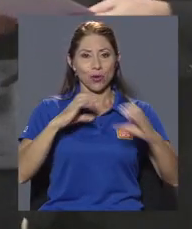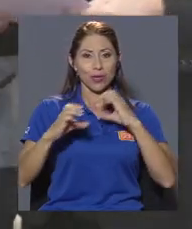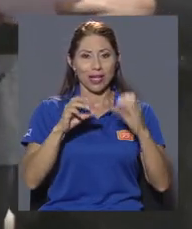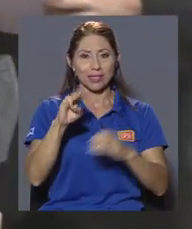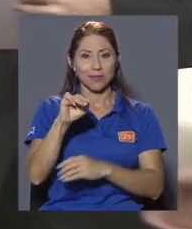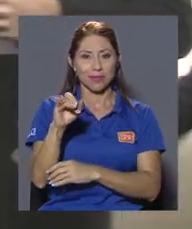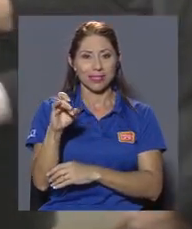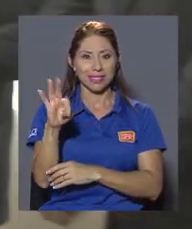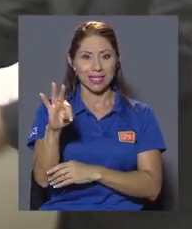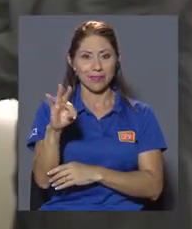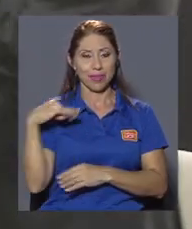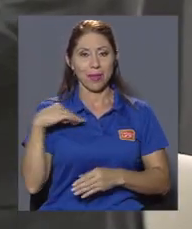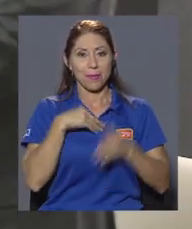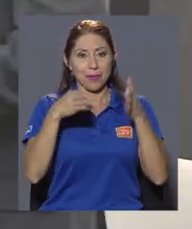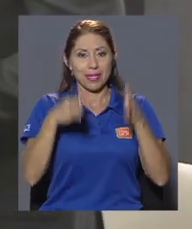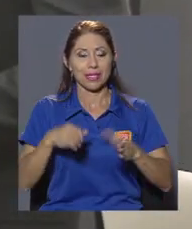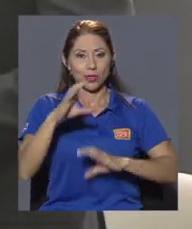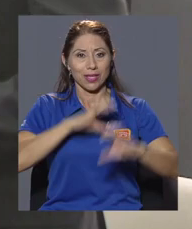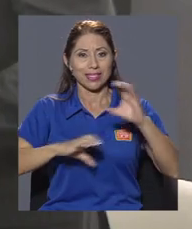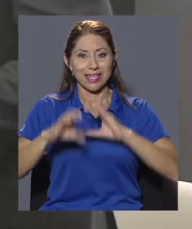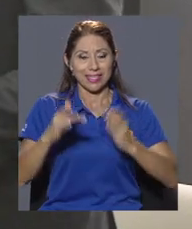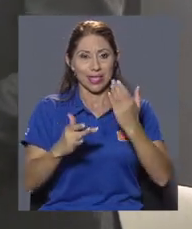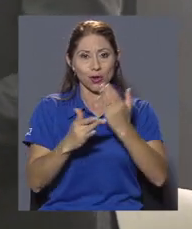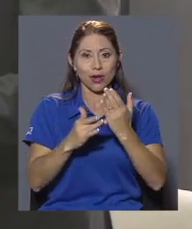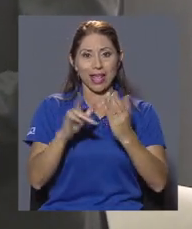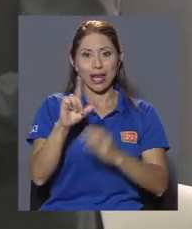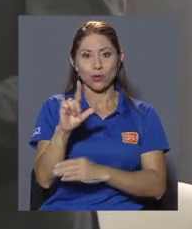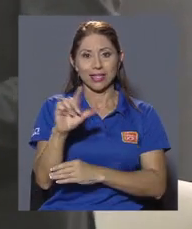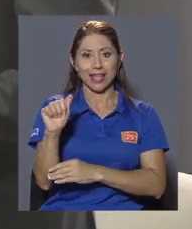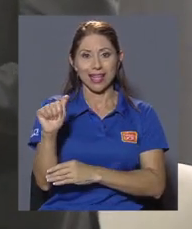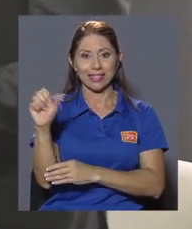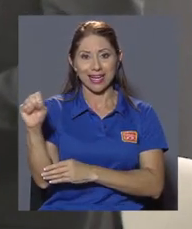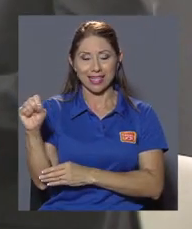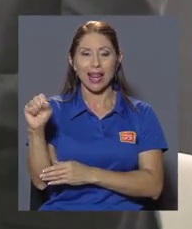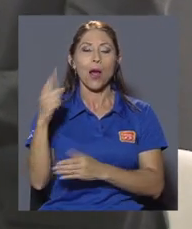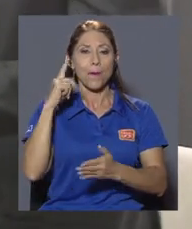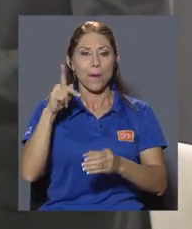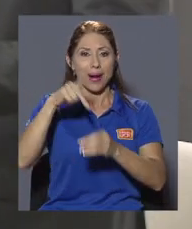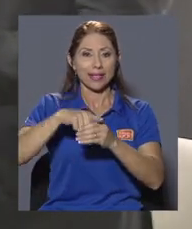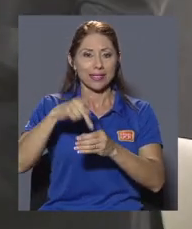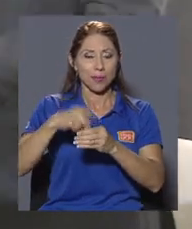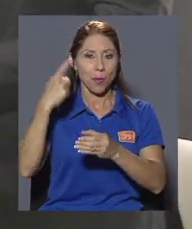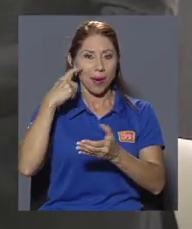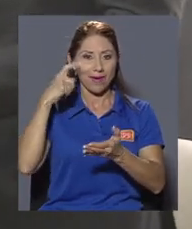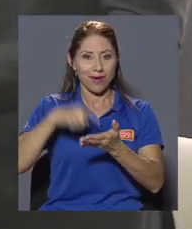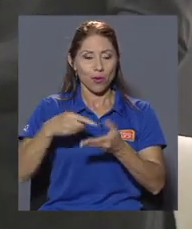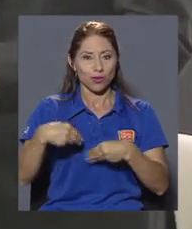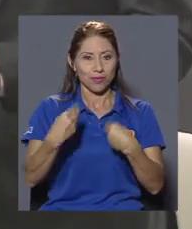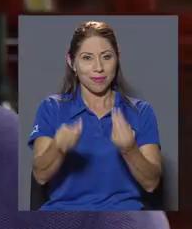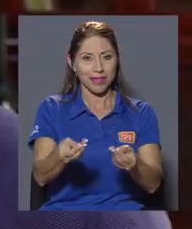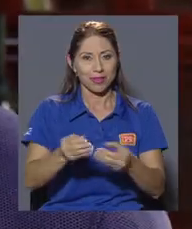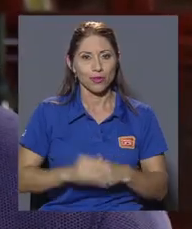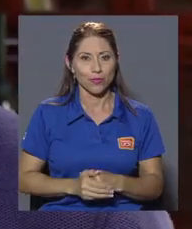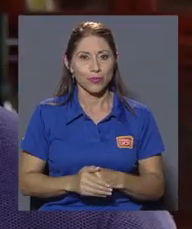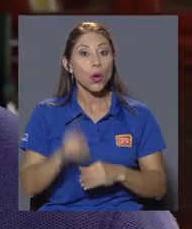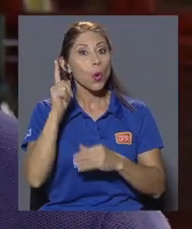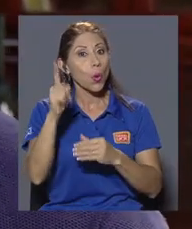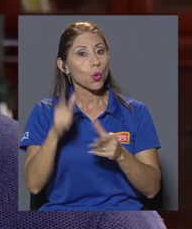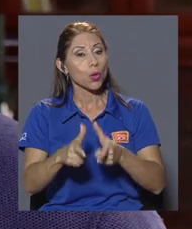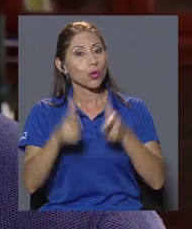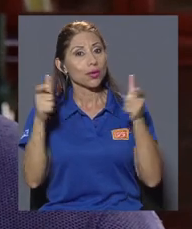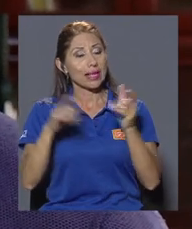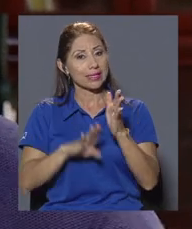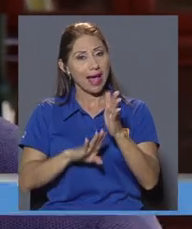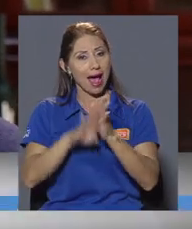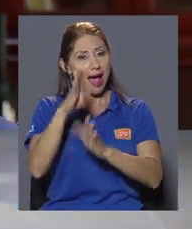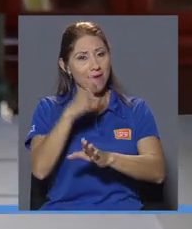Luis Adrián Salazar, el ministro de Ciencia y Tecnología, participó de la entrega del reconocimiento. Uno de los grandes avances que